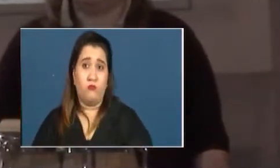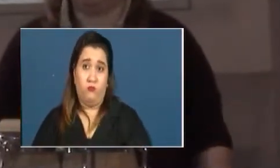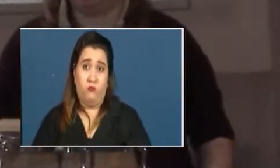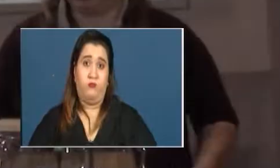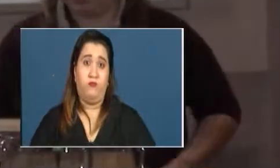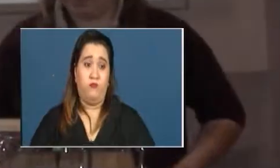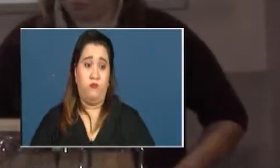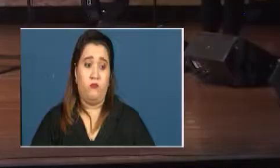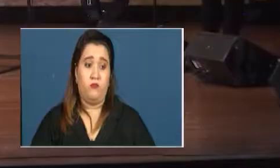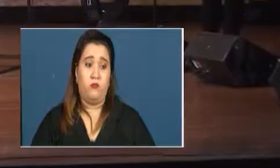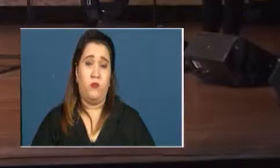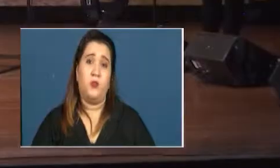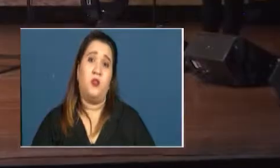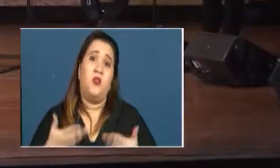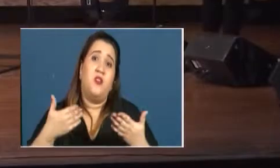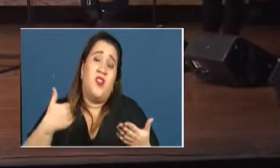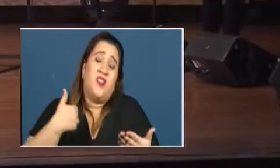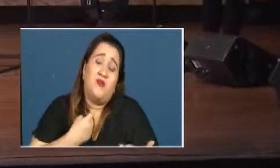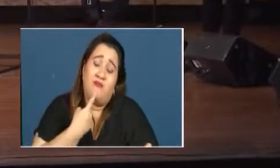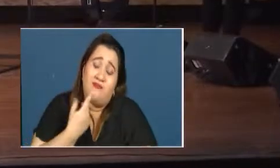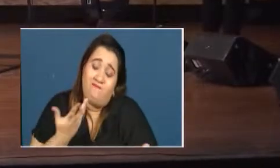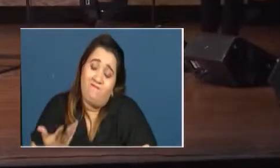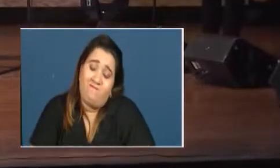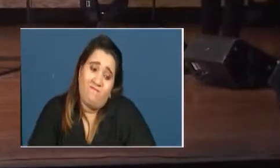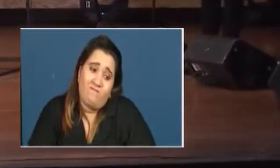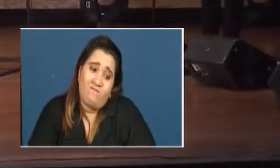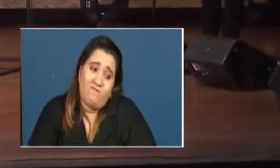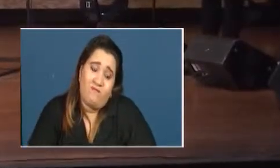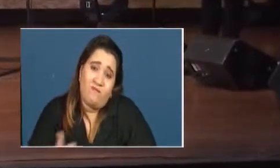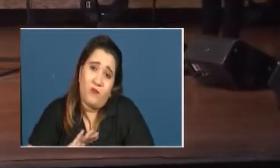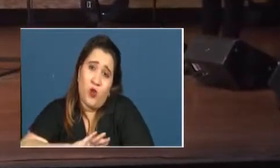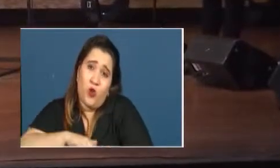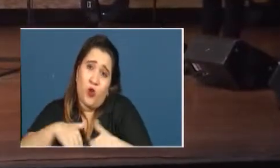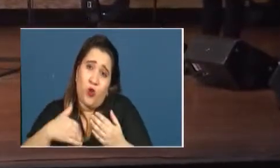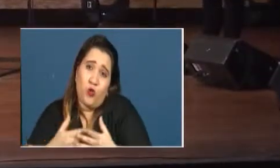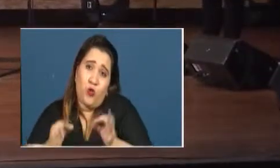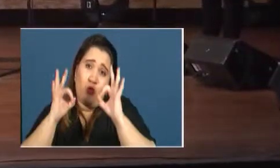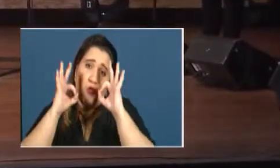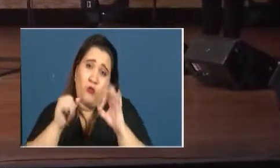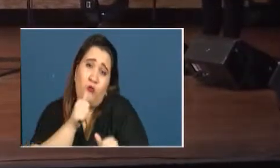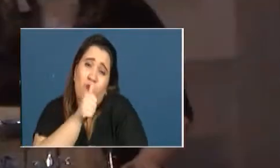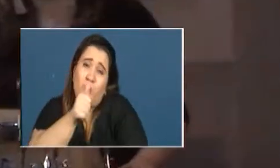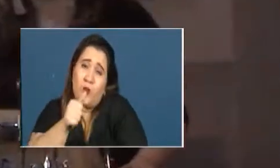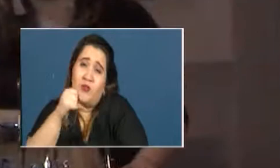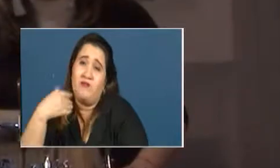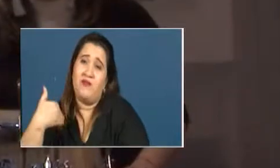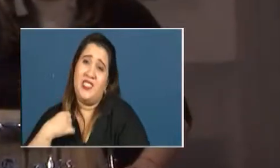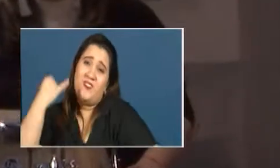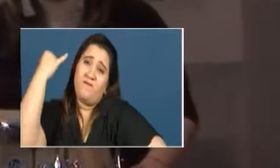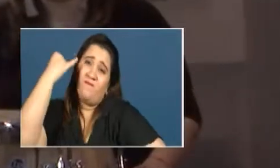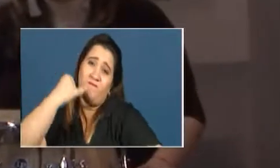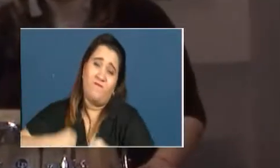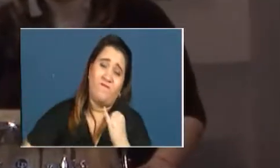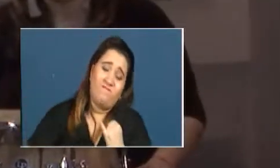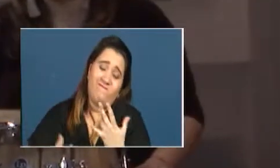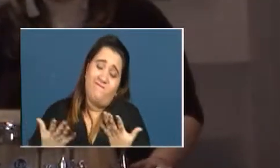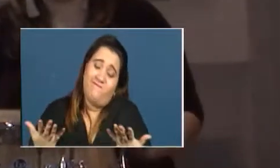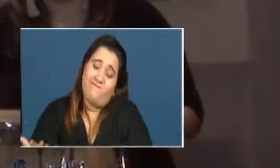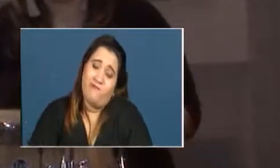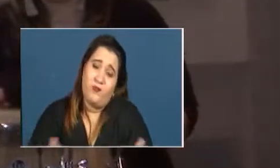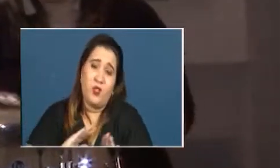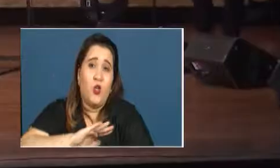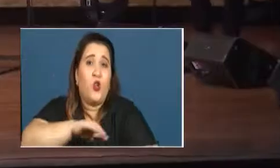mi amor. Lamentablemente, todo lo bueno tiene un final. Tú sabes, yo siempre digo en mis conciertos,